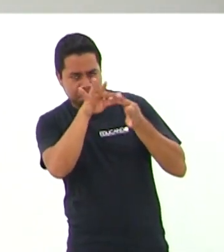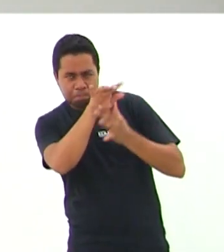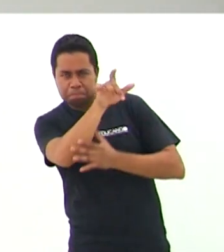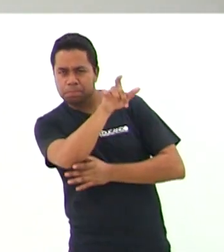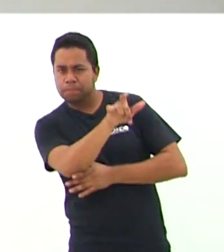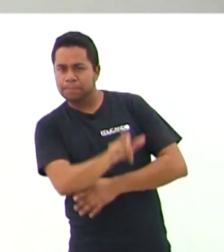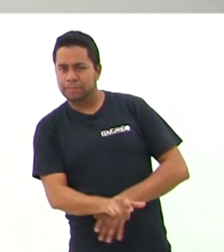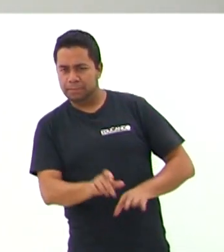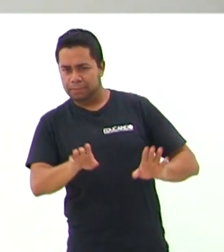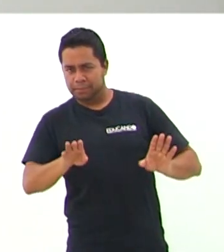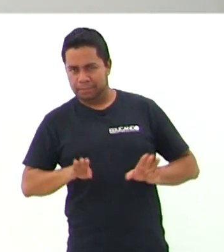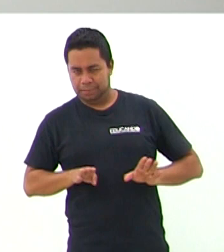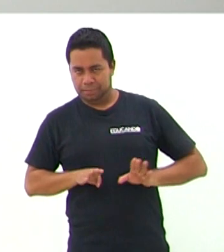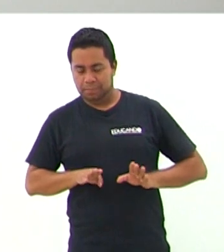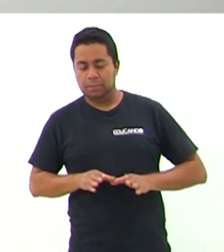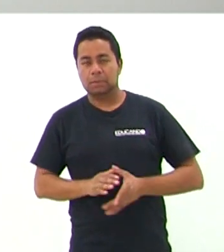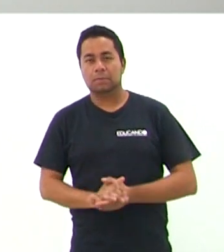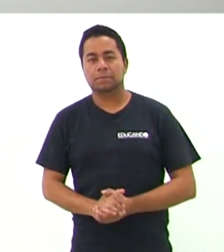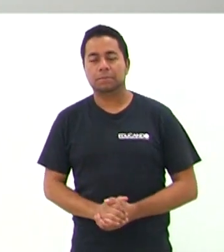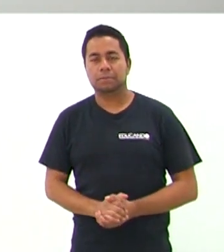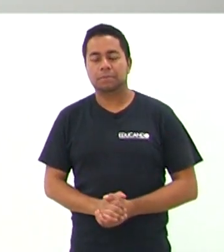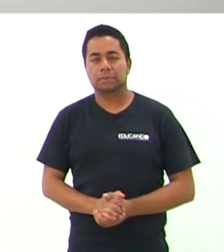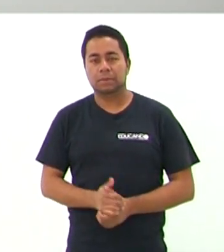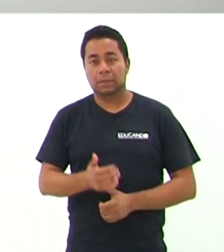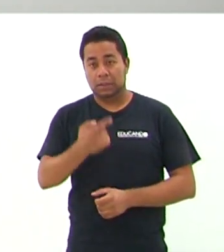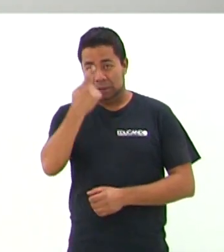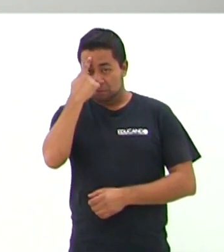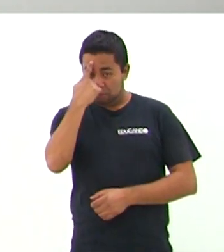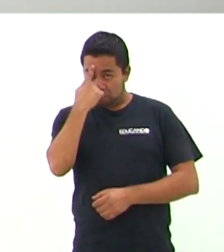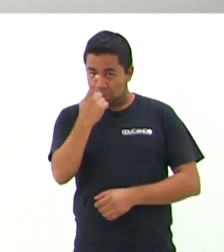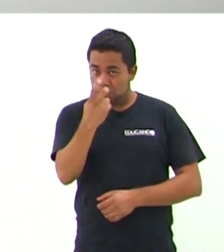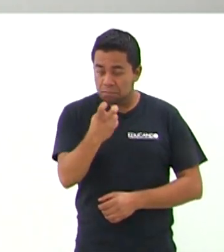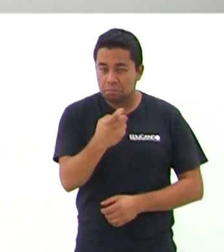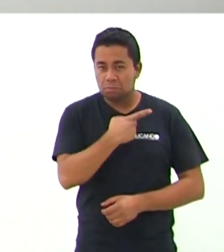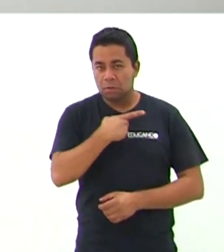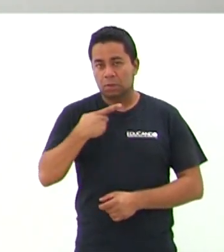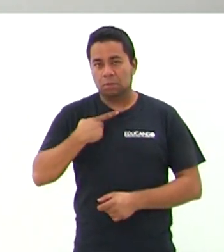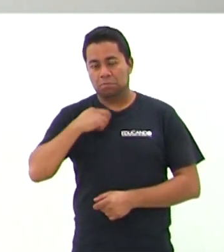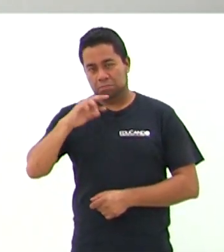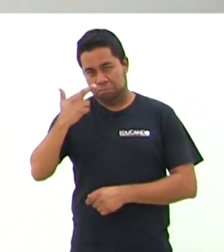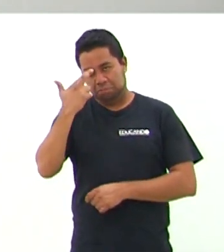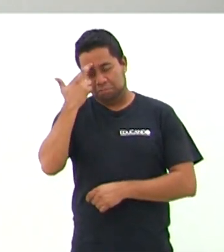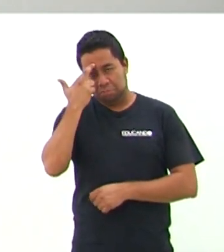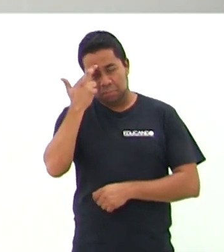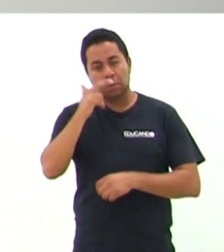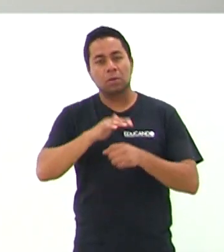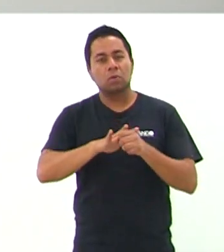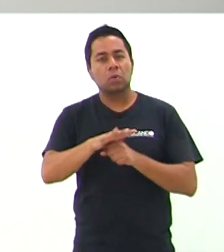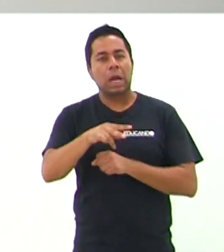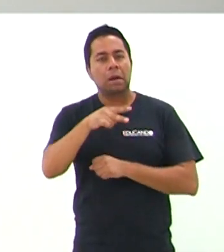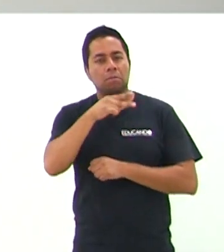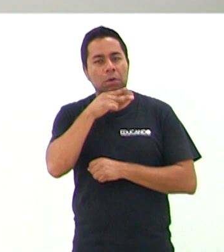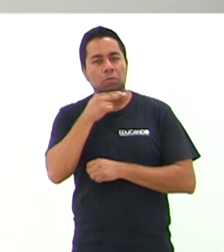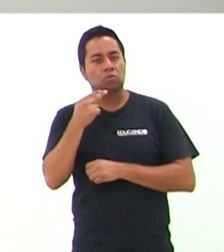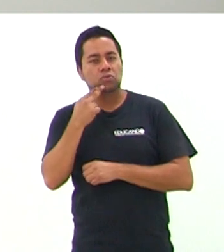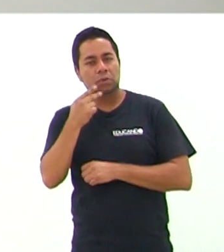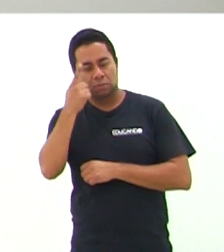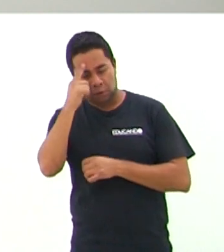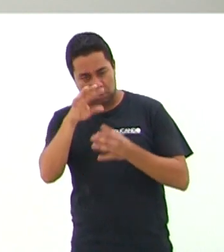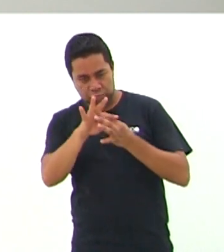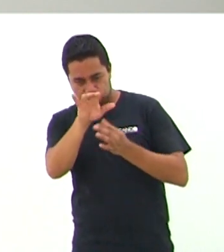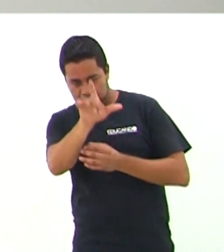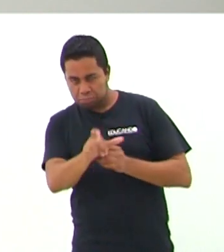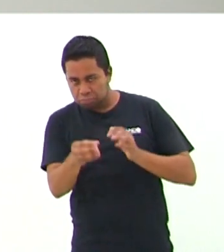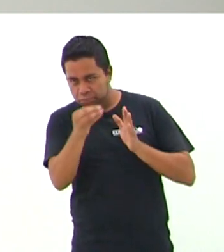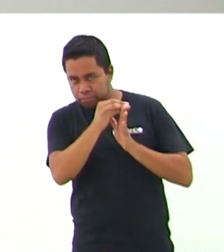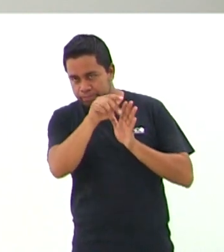para ello, recordemos cuáles son algunos verbos que utilizamos para describir.